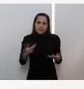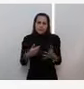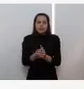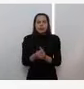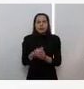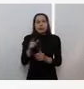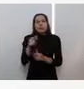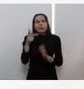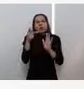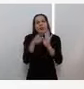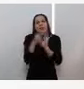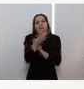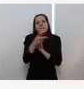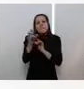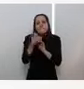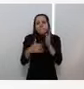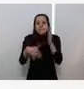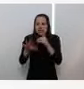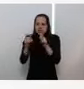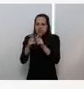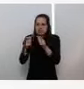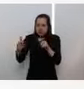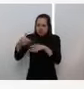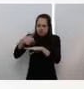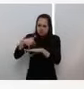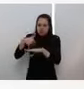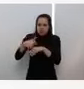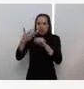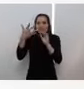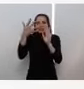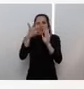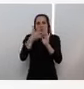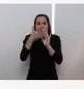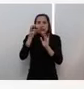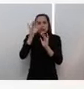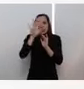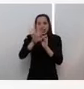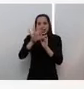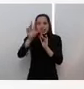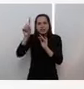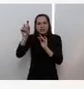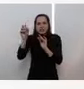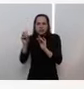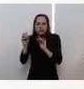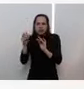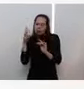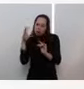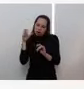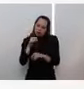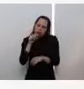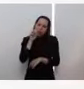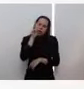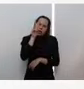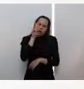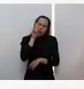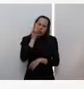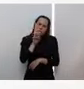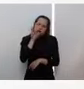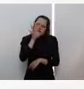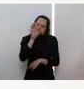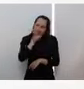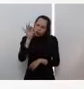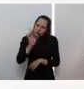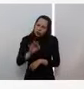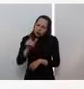incrementaron todas estas solicitudes kim 5.560 pero cuando vemos 85% fueron más de solicitud